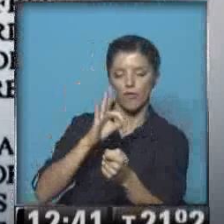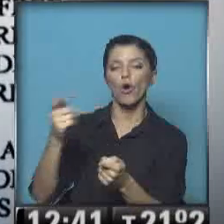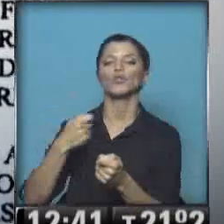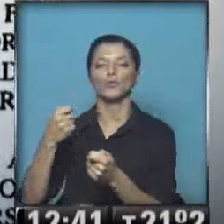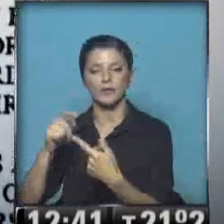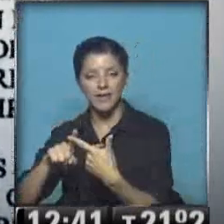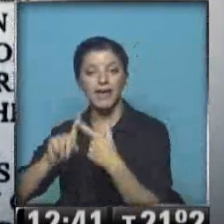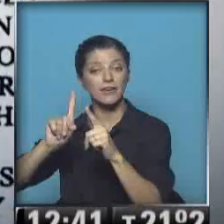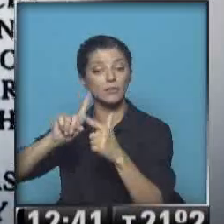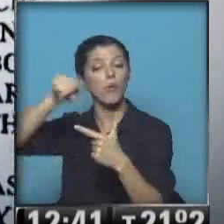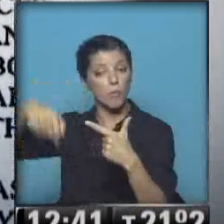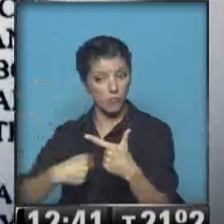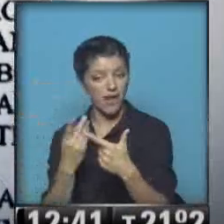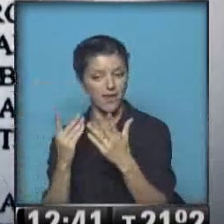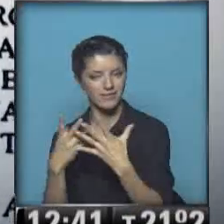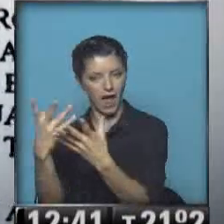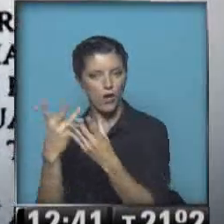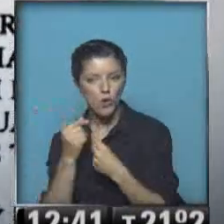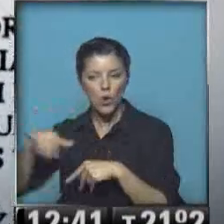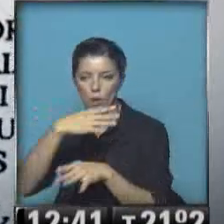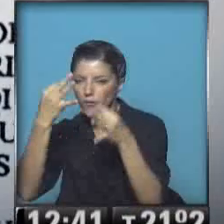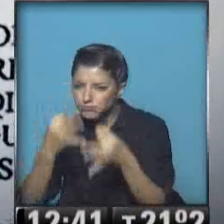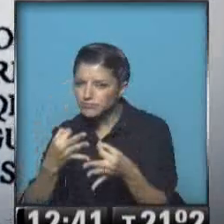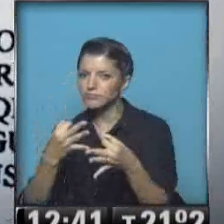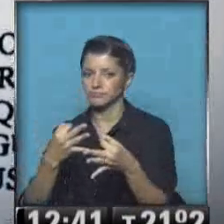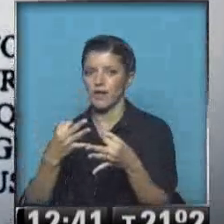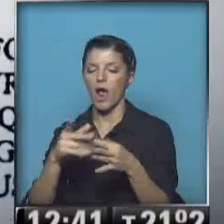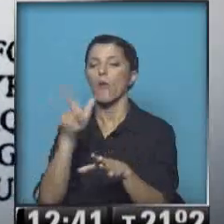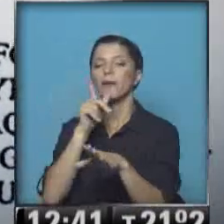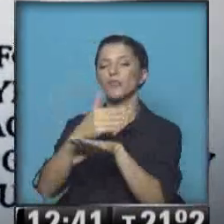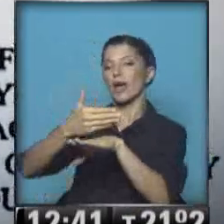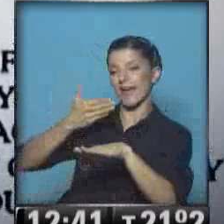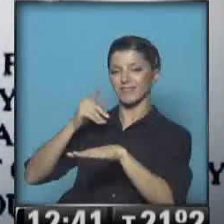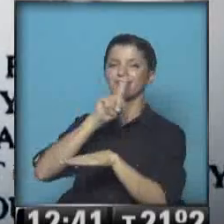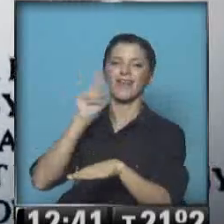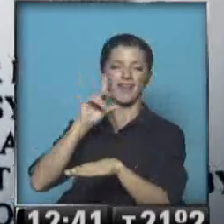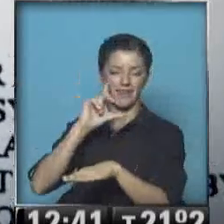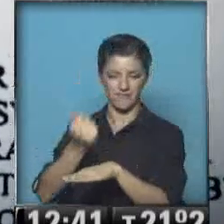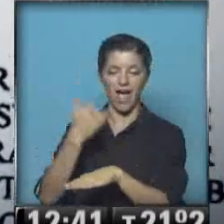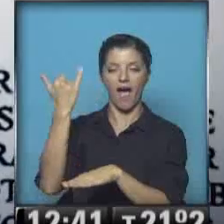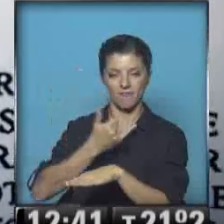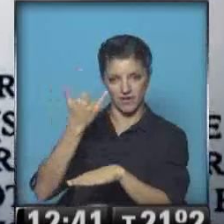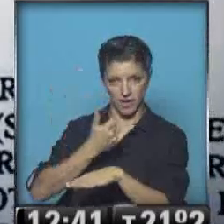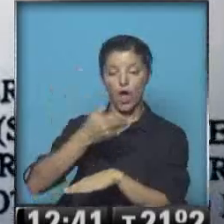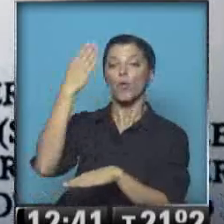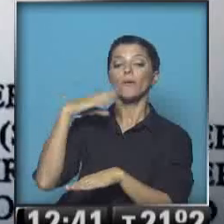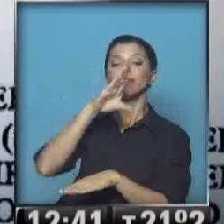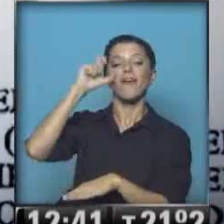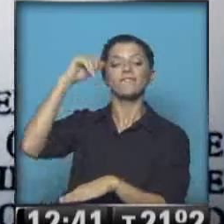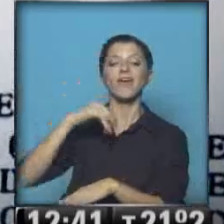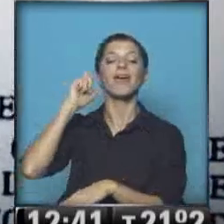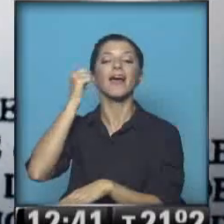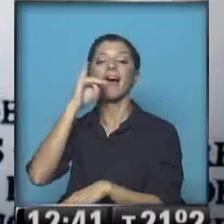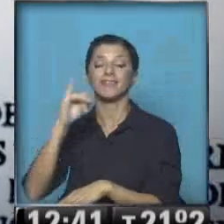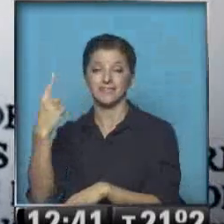esto podría ayudar a preparar lugares seguros similares a los que se produjeron en Libia cuando bengasi fue elegida como Comando